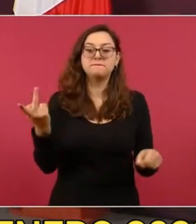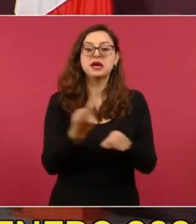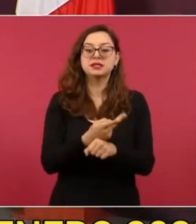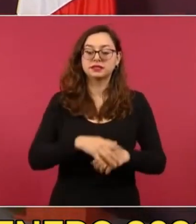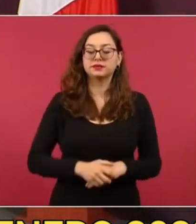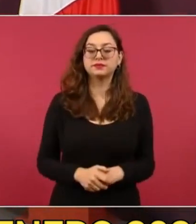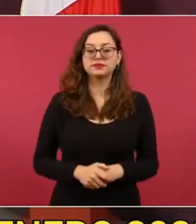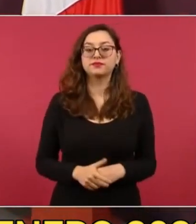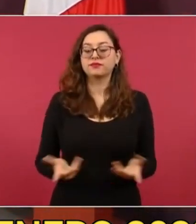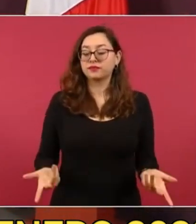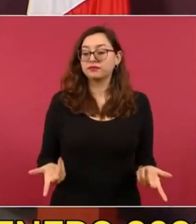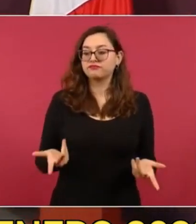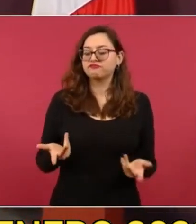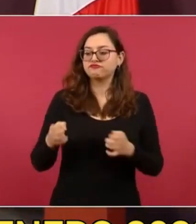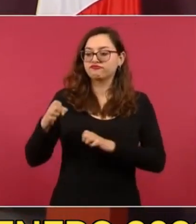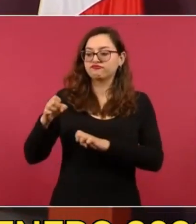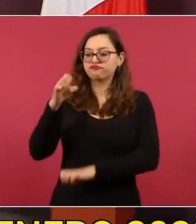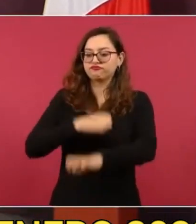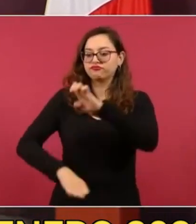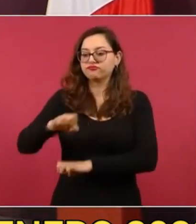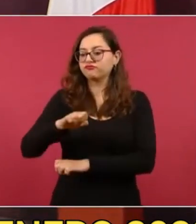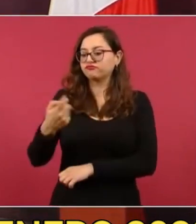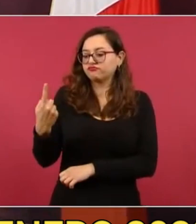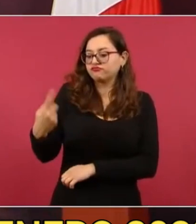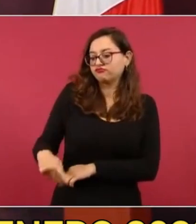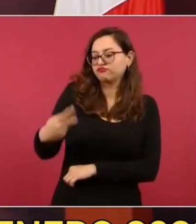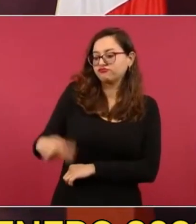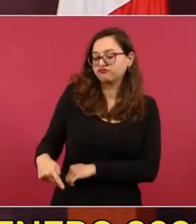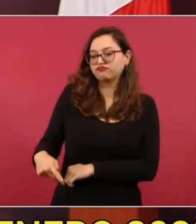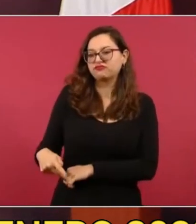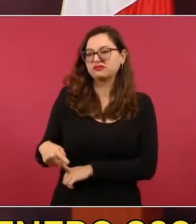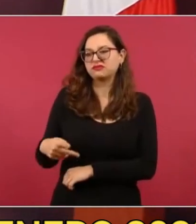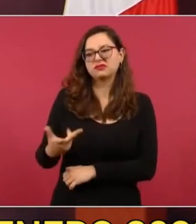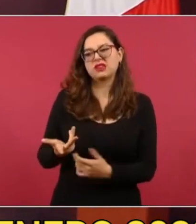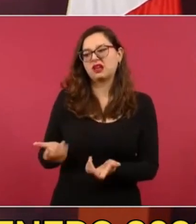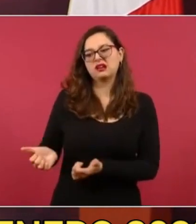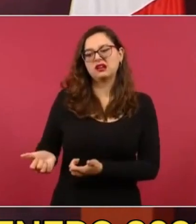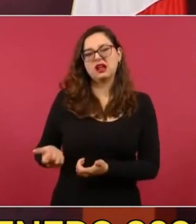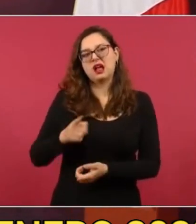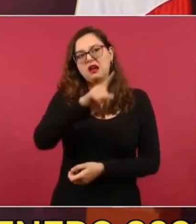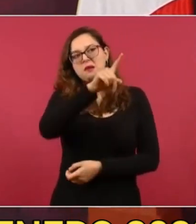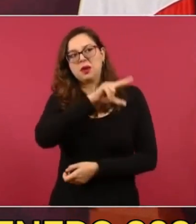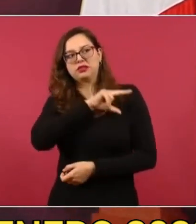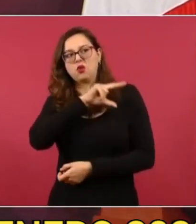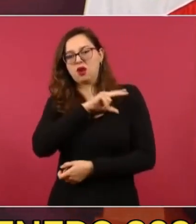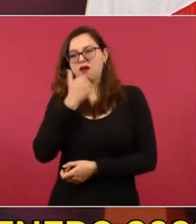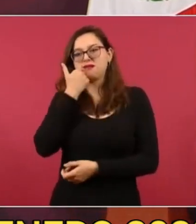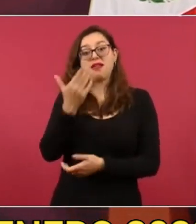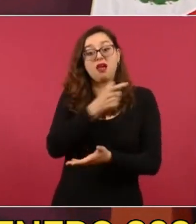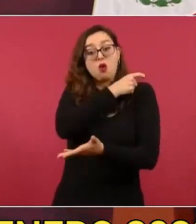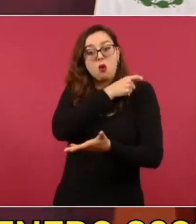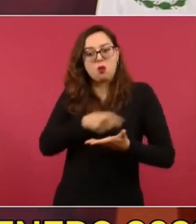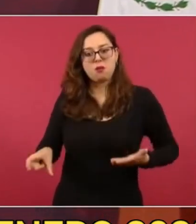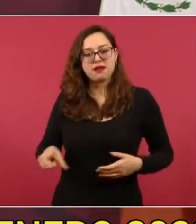públicas, antes echaban a andar una campaña de que las empresas públicas prestaban